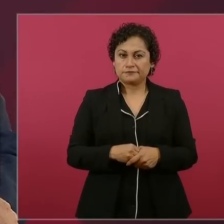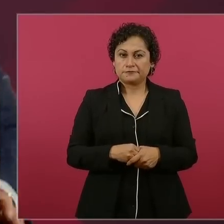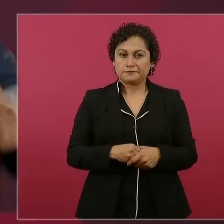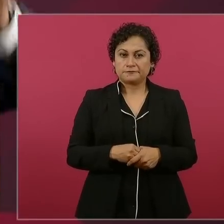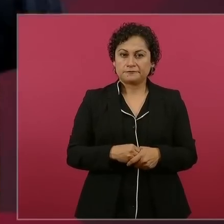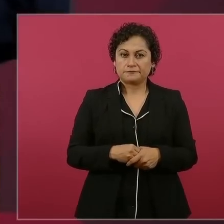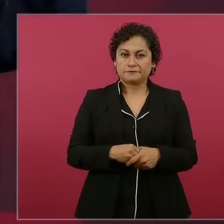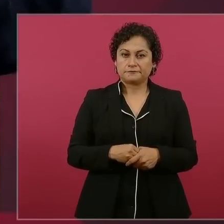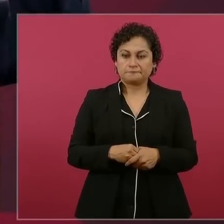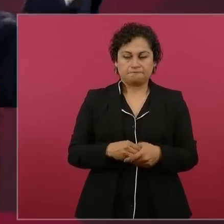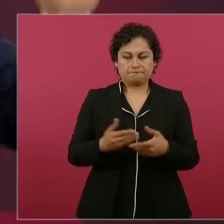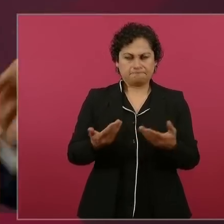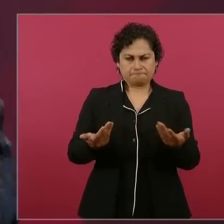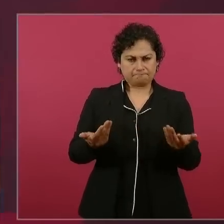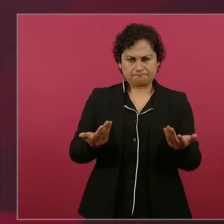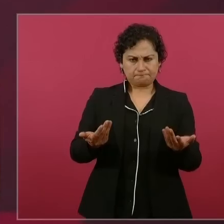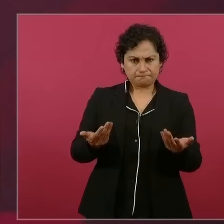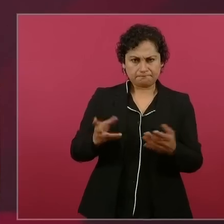Es que